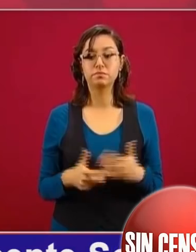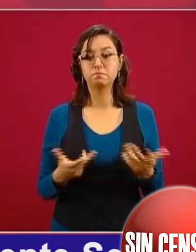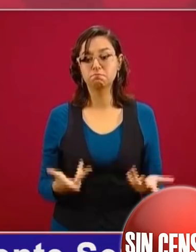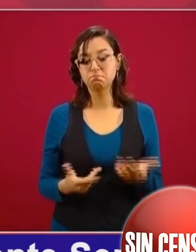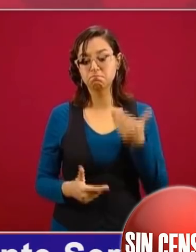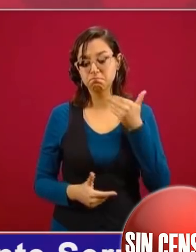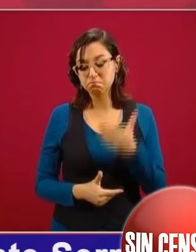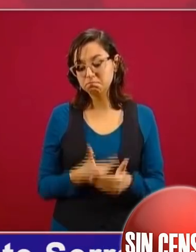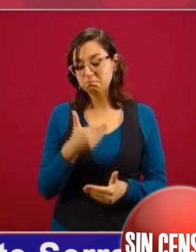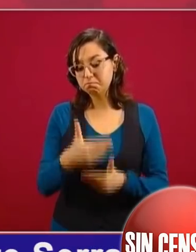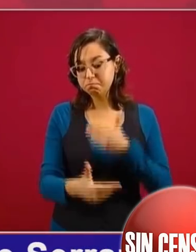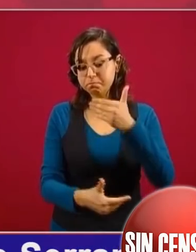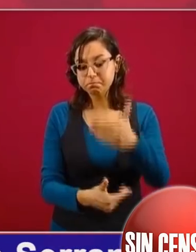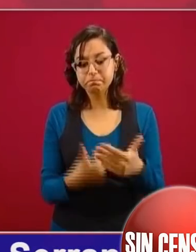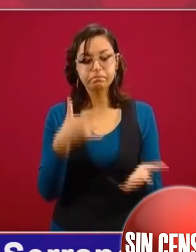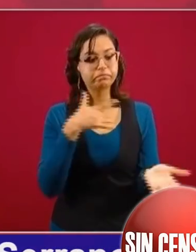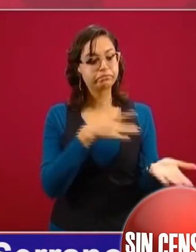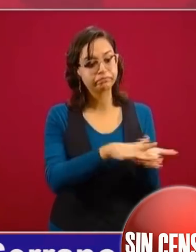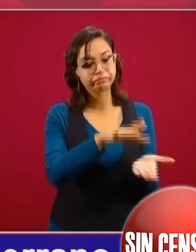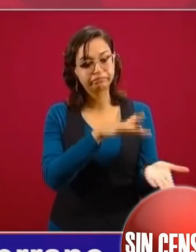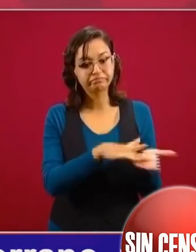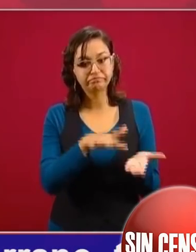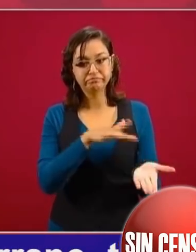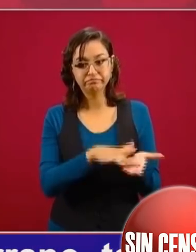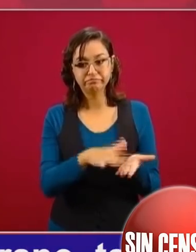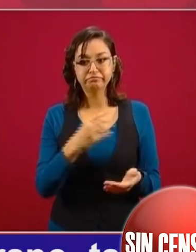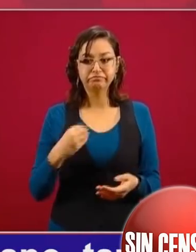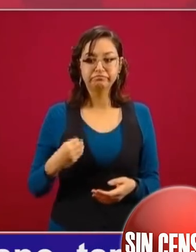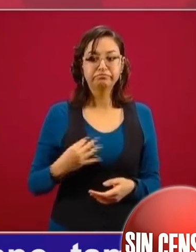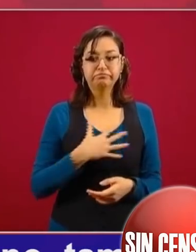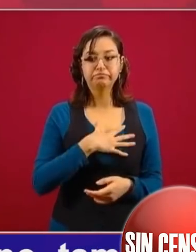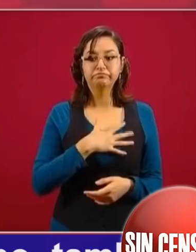apoyo y bienestar de arriba,